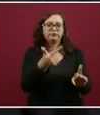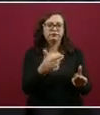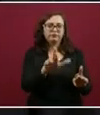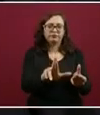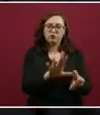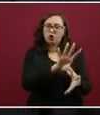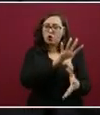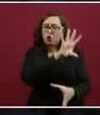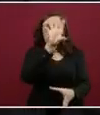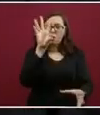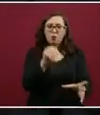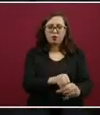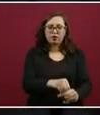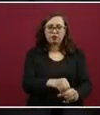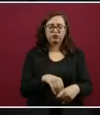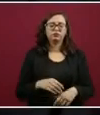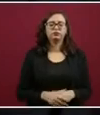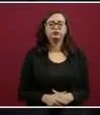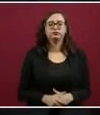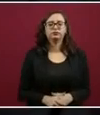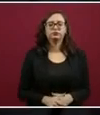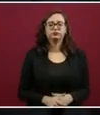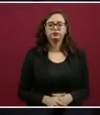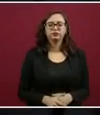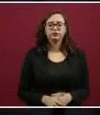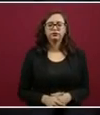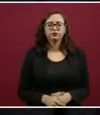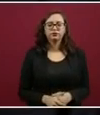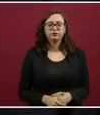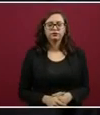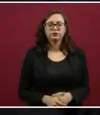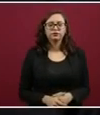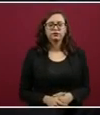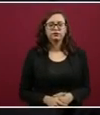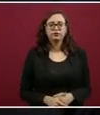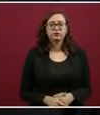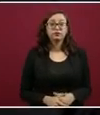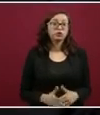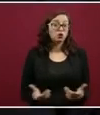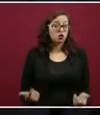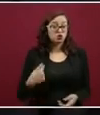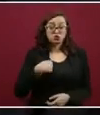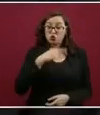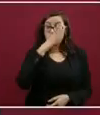General. No puedo, por el llamado debido proceso,